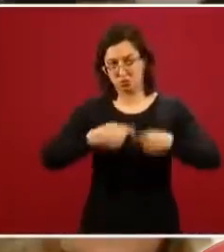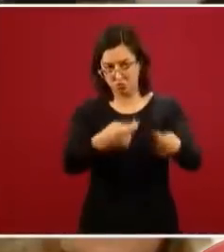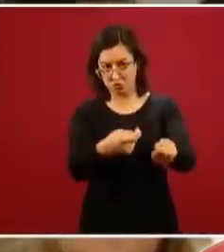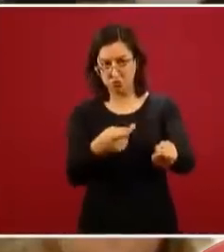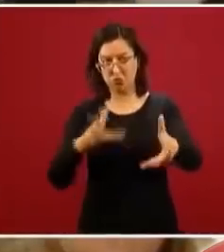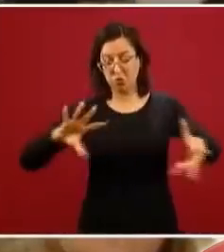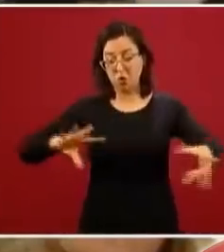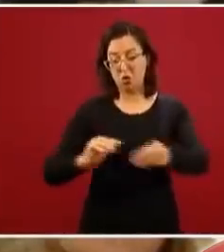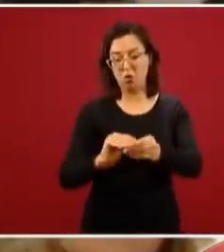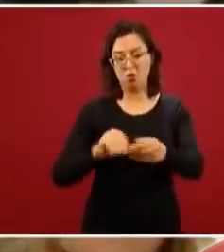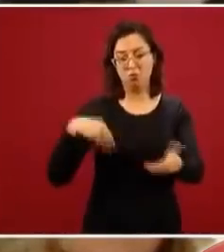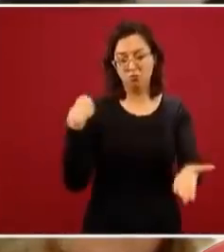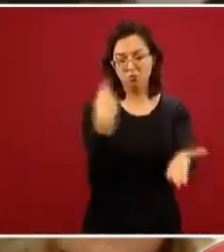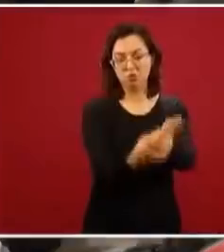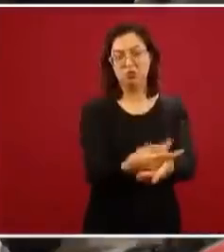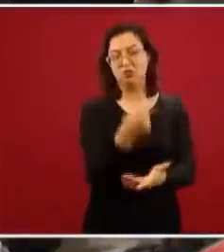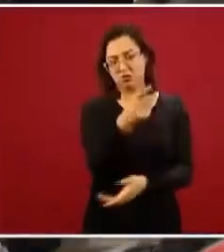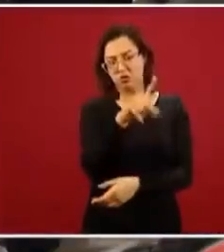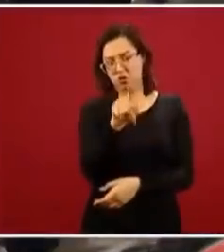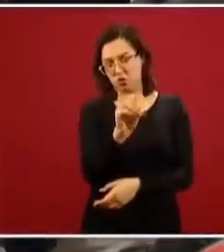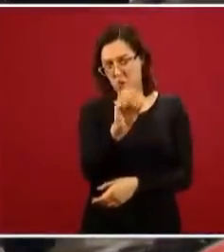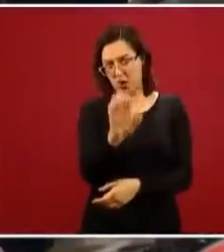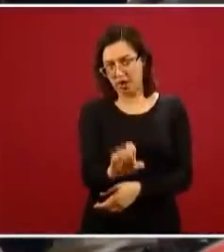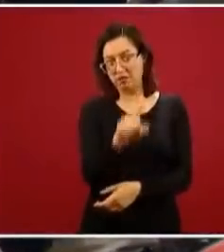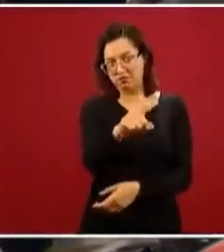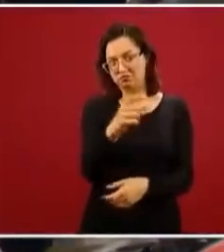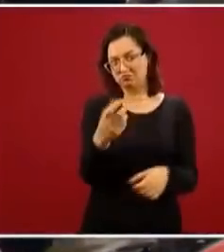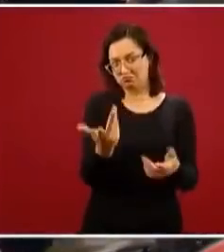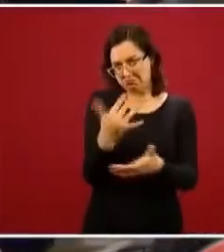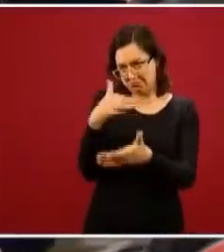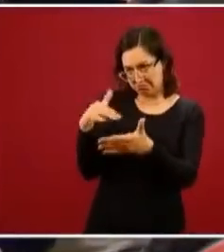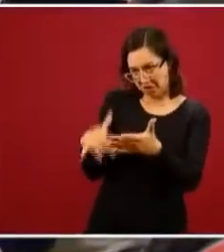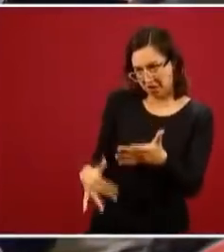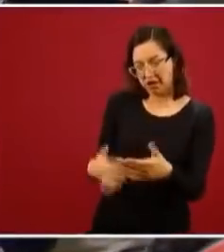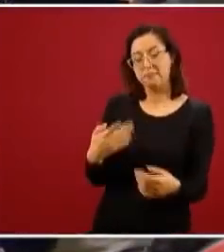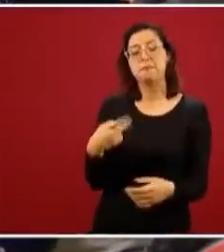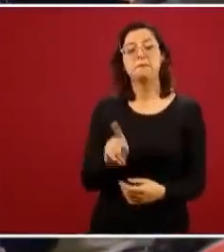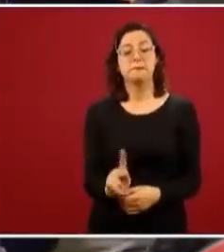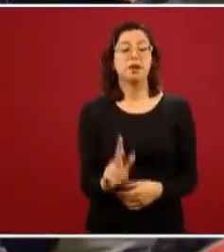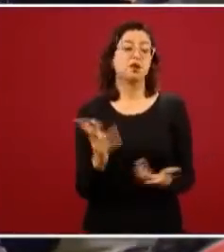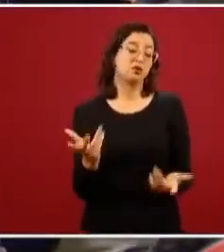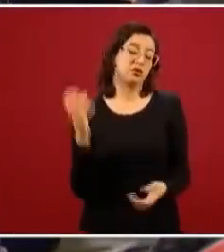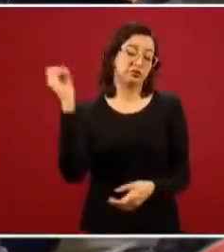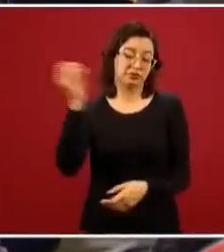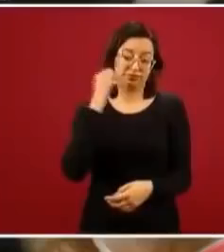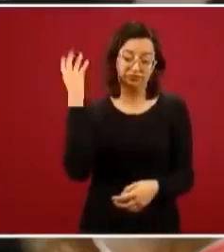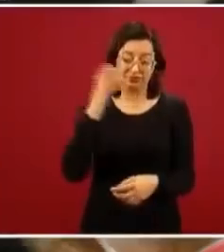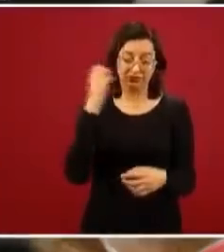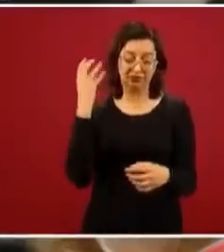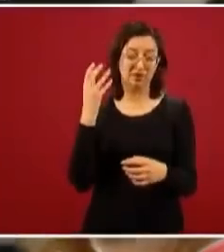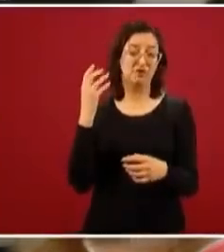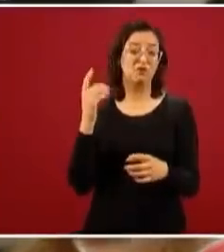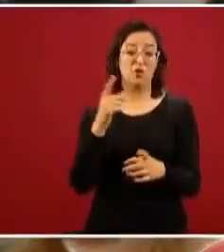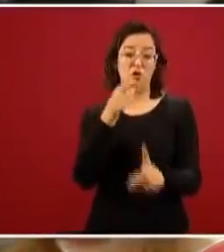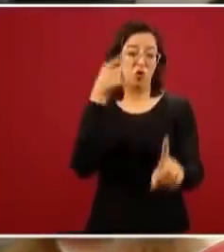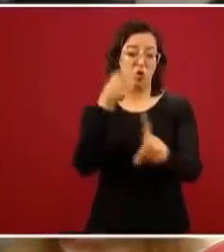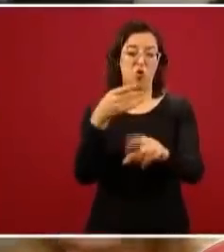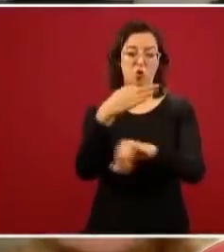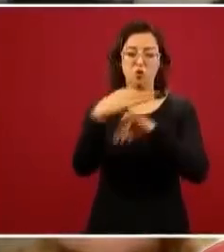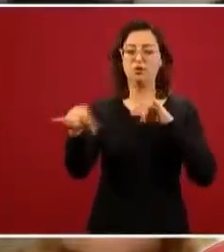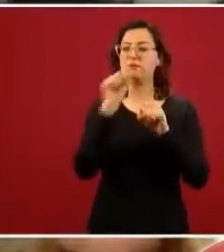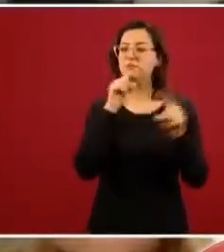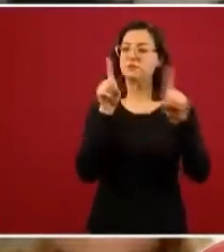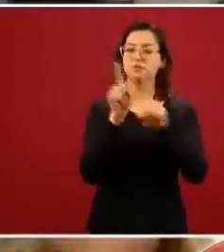la oportunidad de leerlas. Sin embargo, la conclusión principal de este foro, y seguramente esto se replica en otros estados